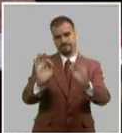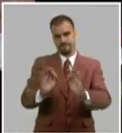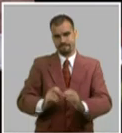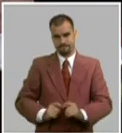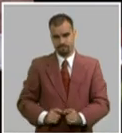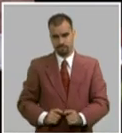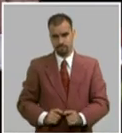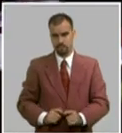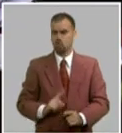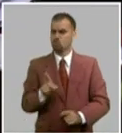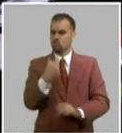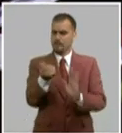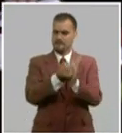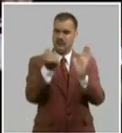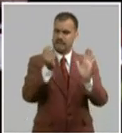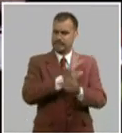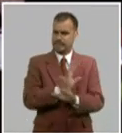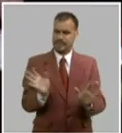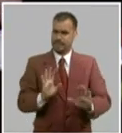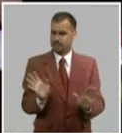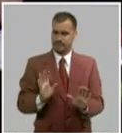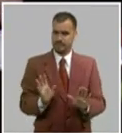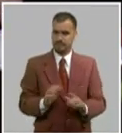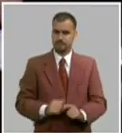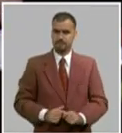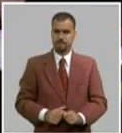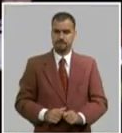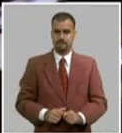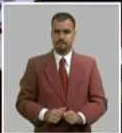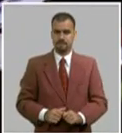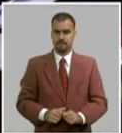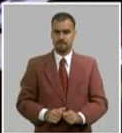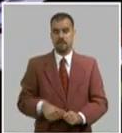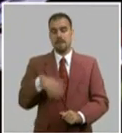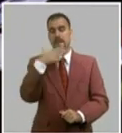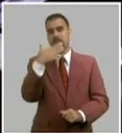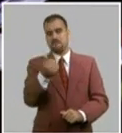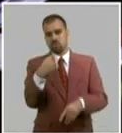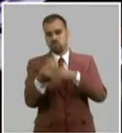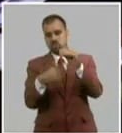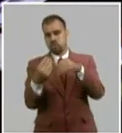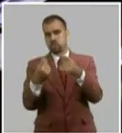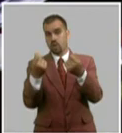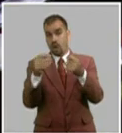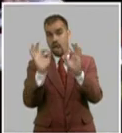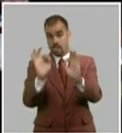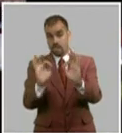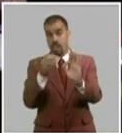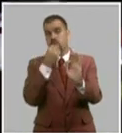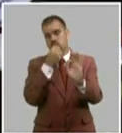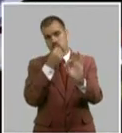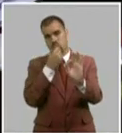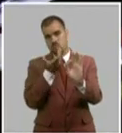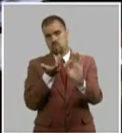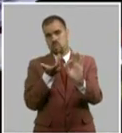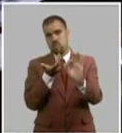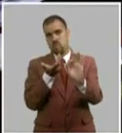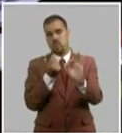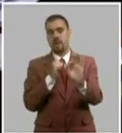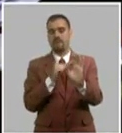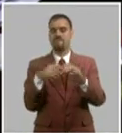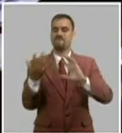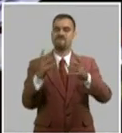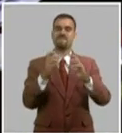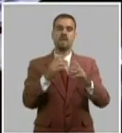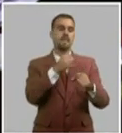Hemos aprobado el perfeccionamiento de ese otro actor de la economía, que es las formas de